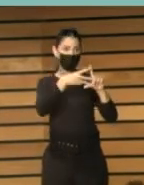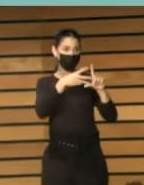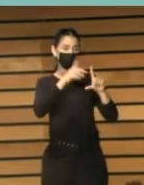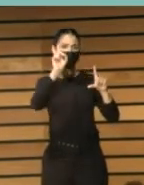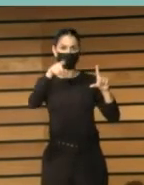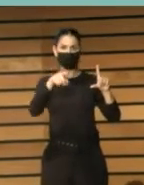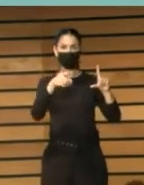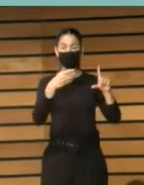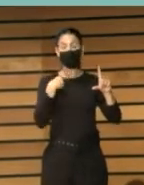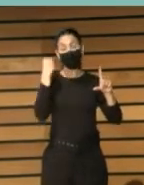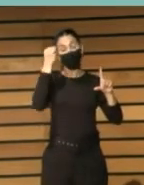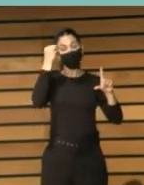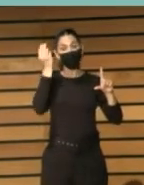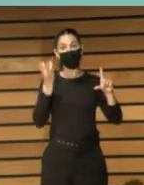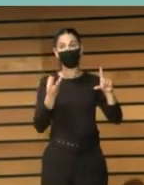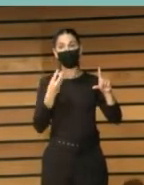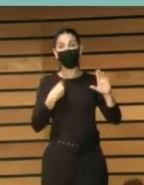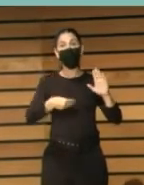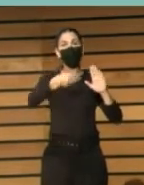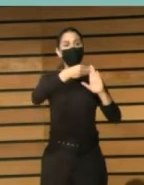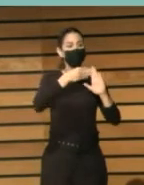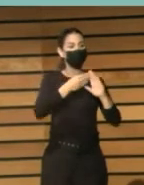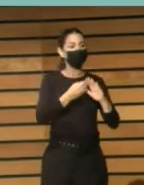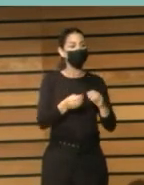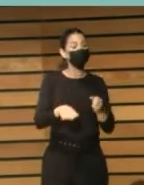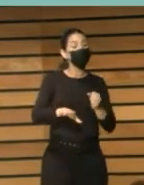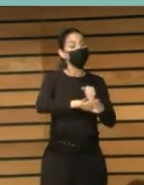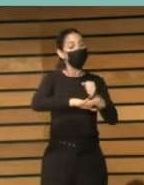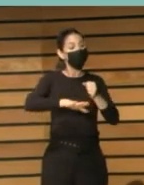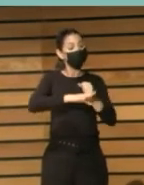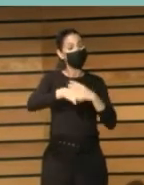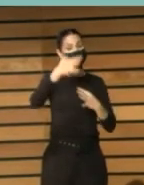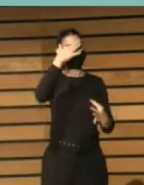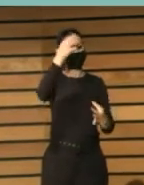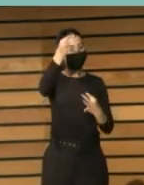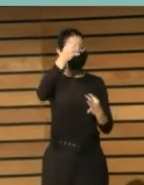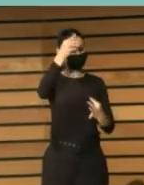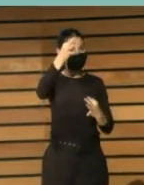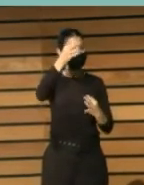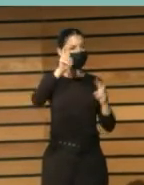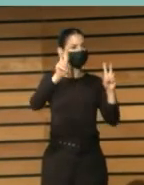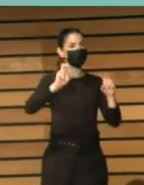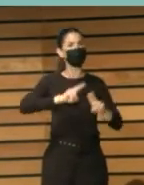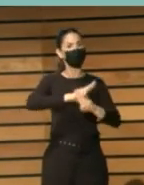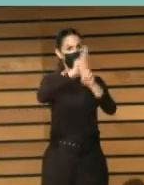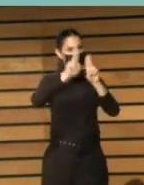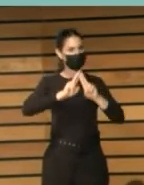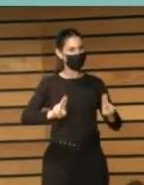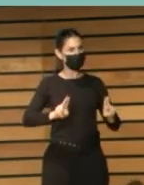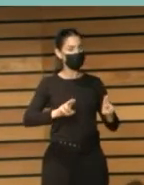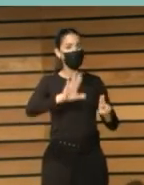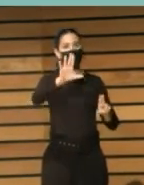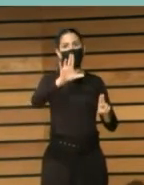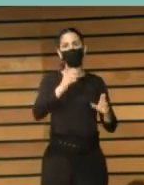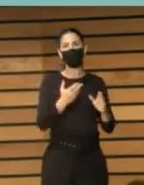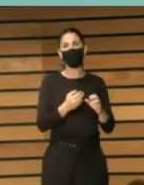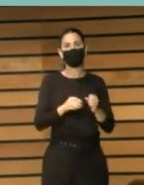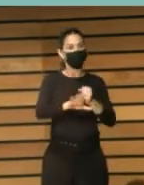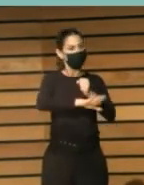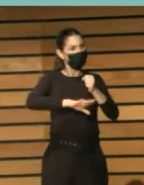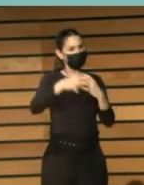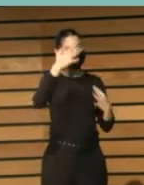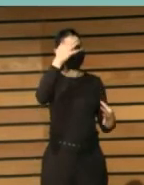una base de datos de iniciativas que se hacen internacionalmente, pero no una base de datos cualquiera, sino que